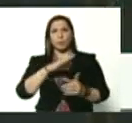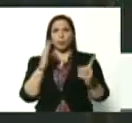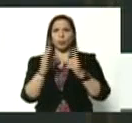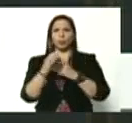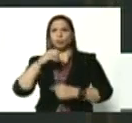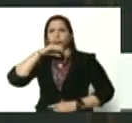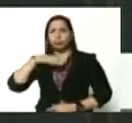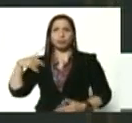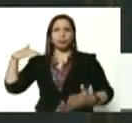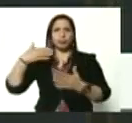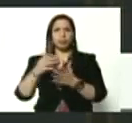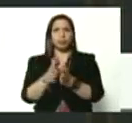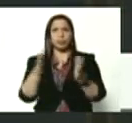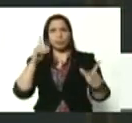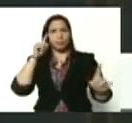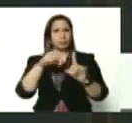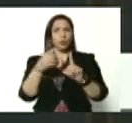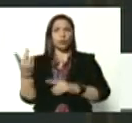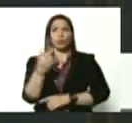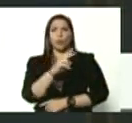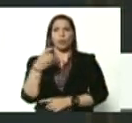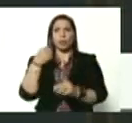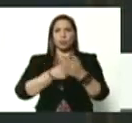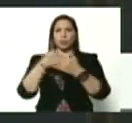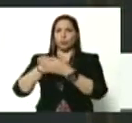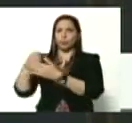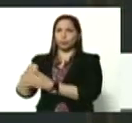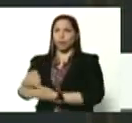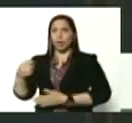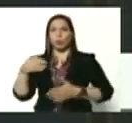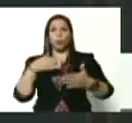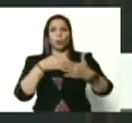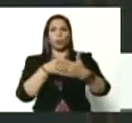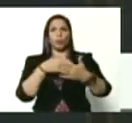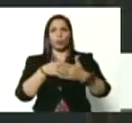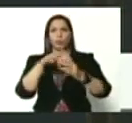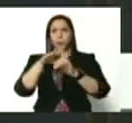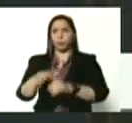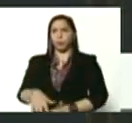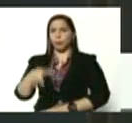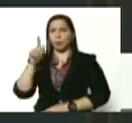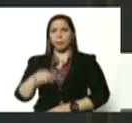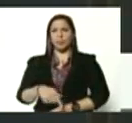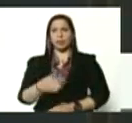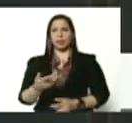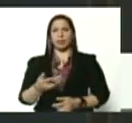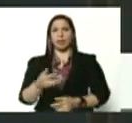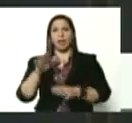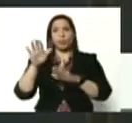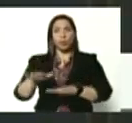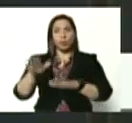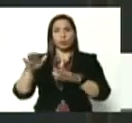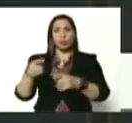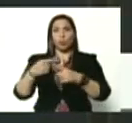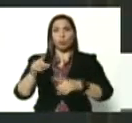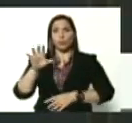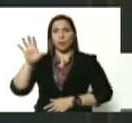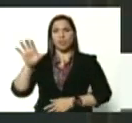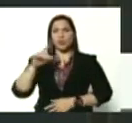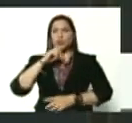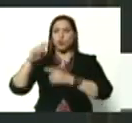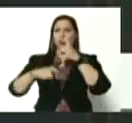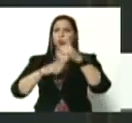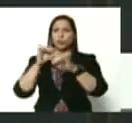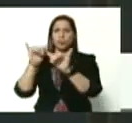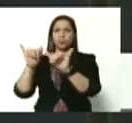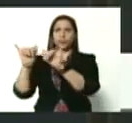alcance es la doble lucha contra el malinchismo y la xenofobia la adoración del extranjero y el odio a su propia son